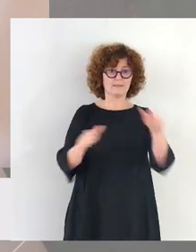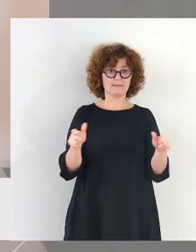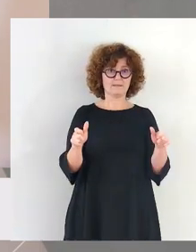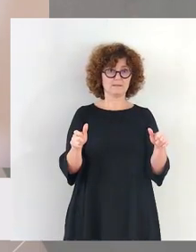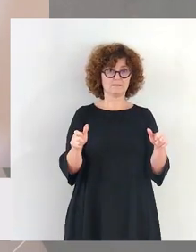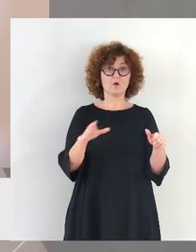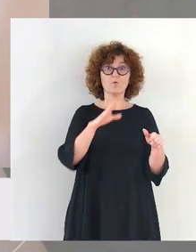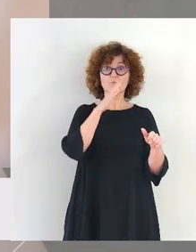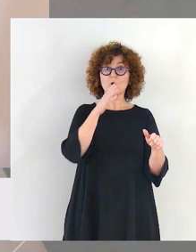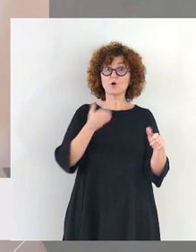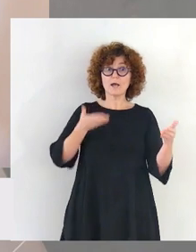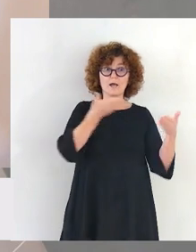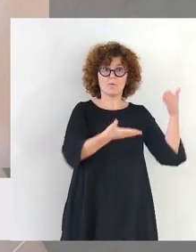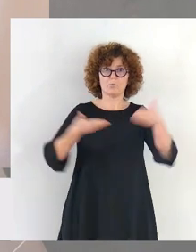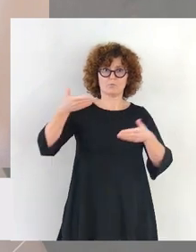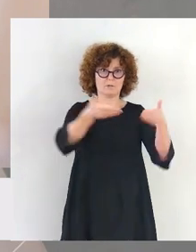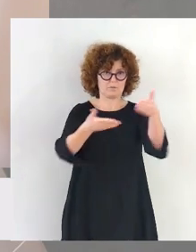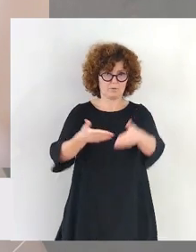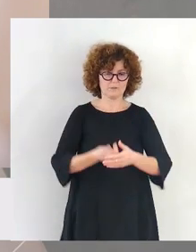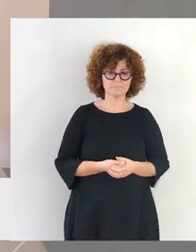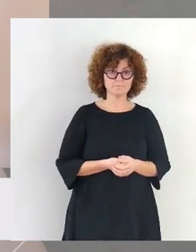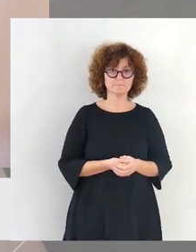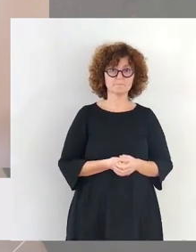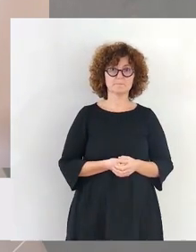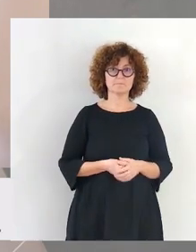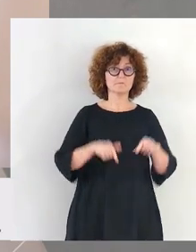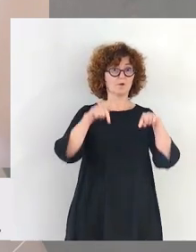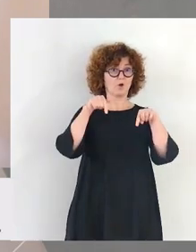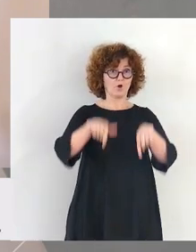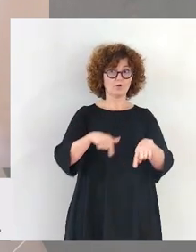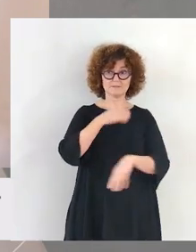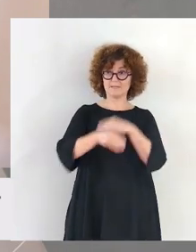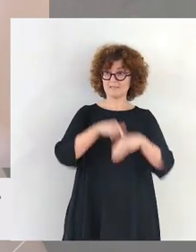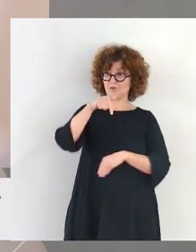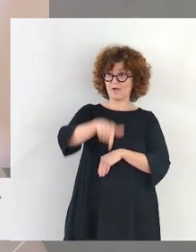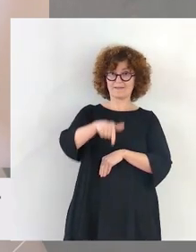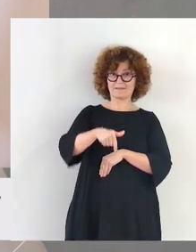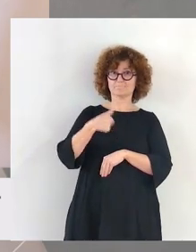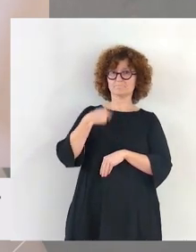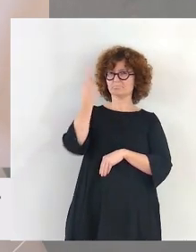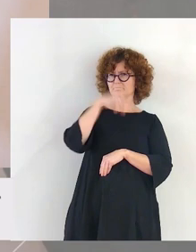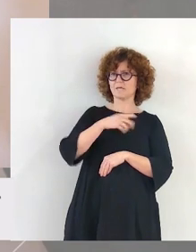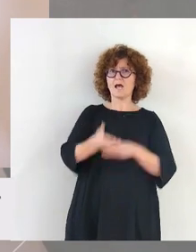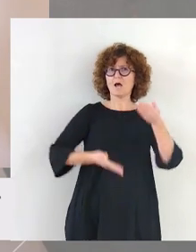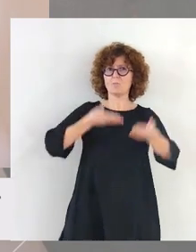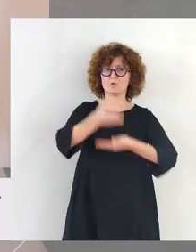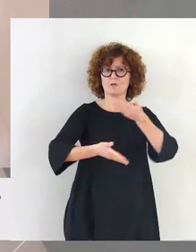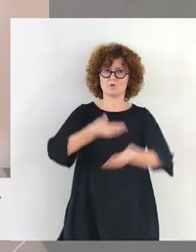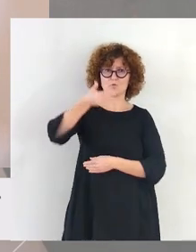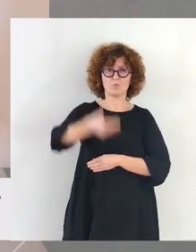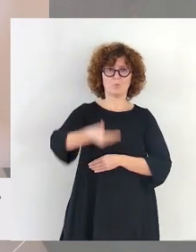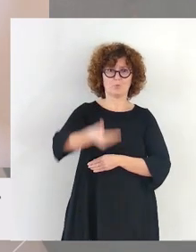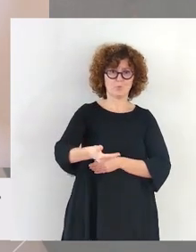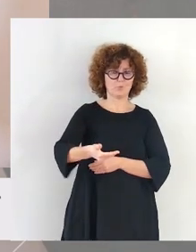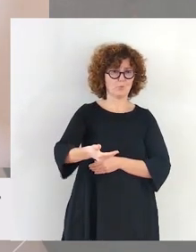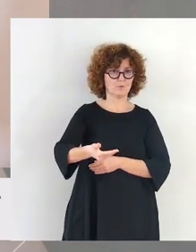por sus aportaciones y hoy se han realizado aquí y me consta aportaciones muy relevantes